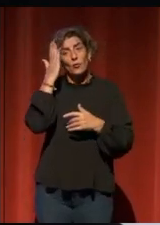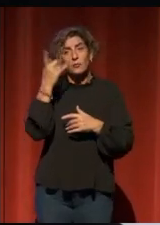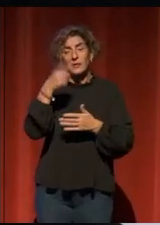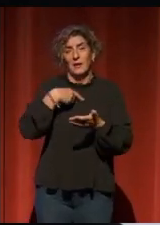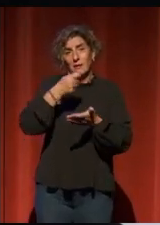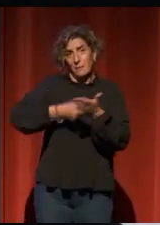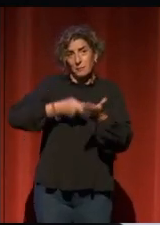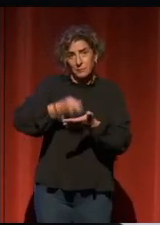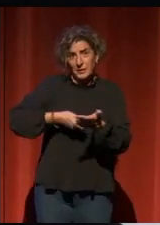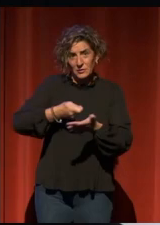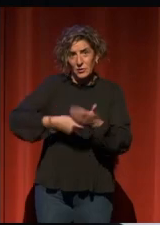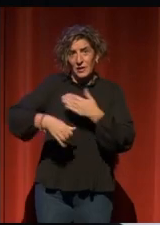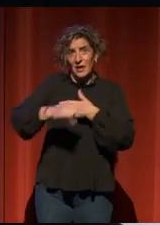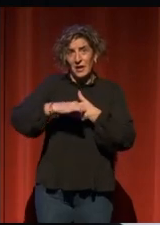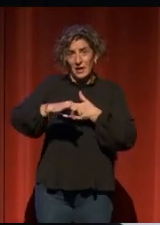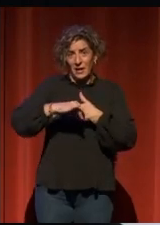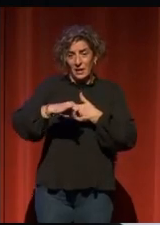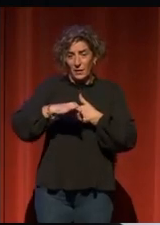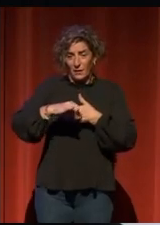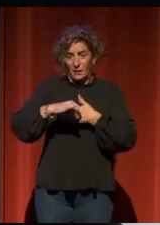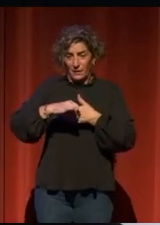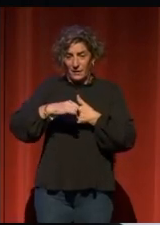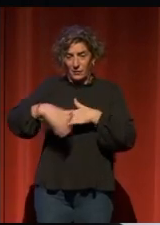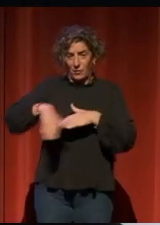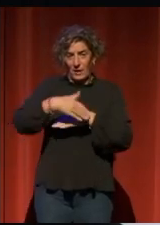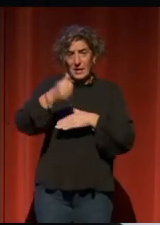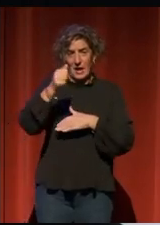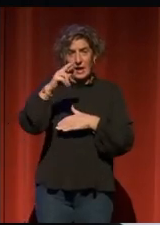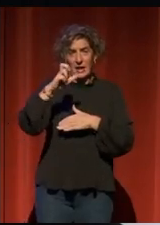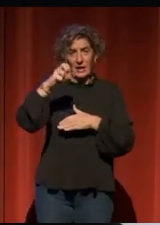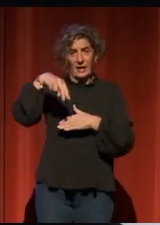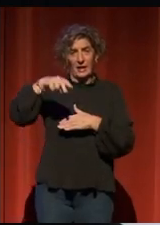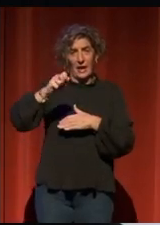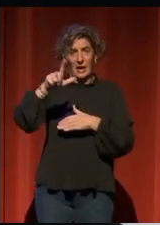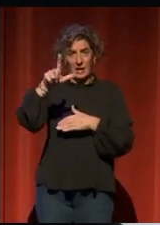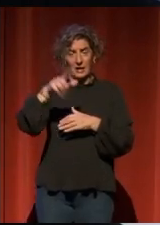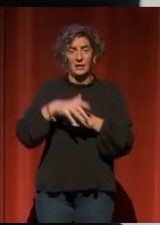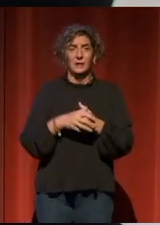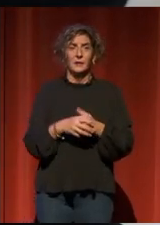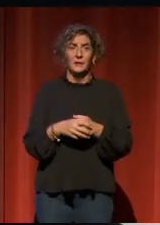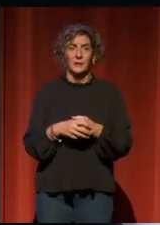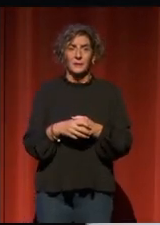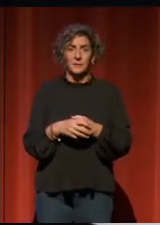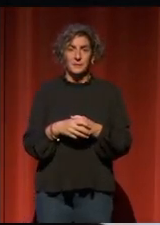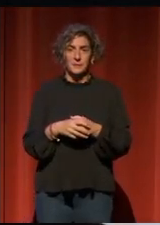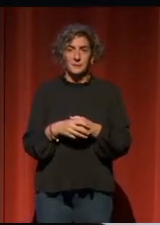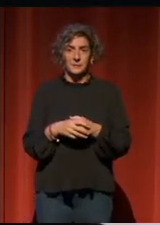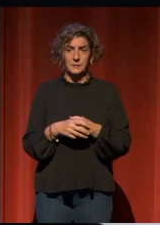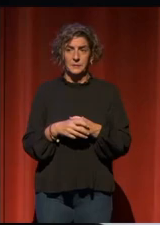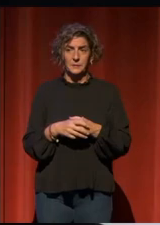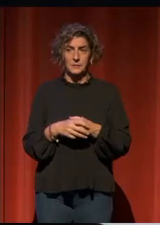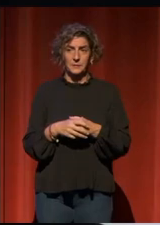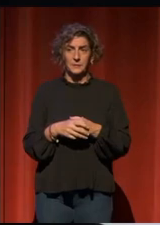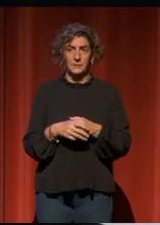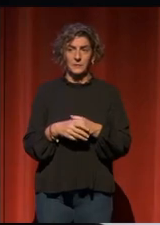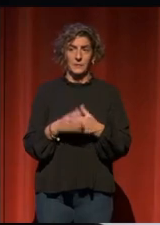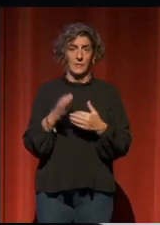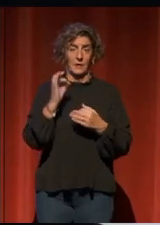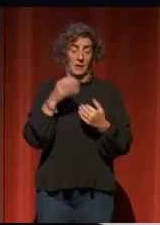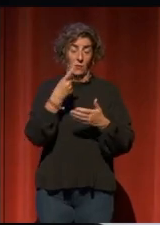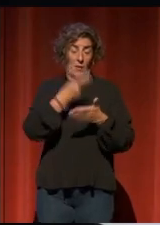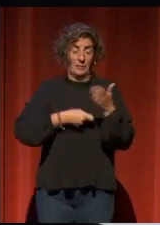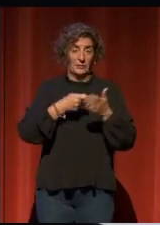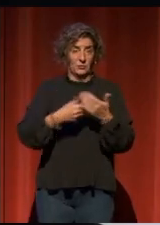pensión cerca de la calle Arenal, en la costanilla de Los Ángeles, regentada por dos